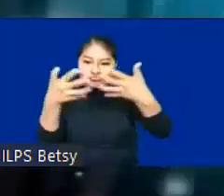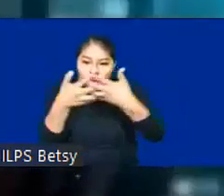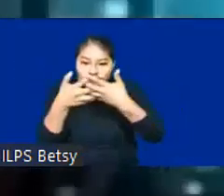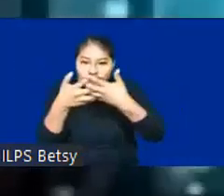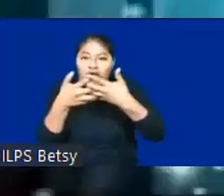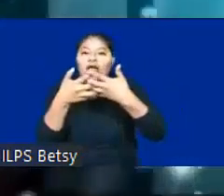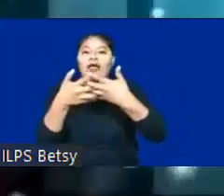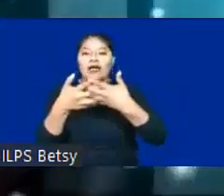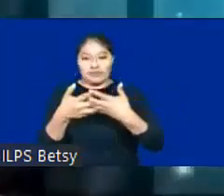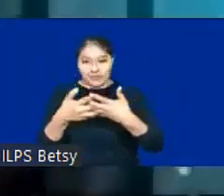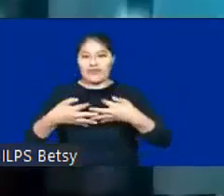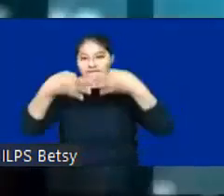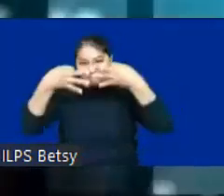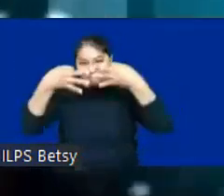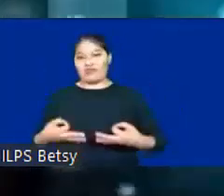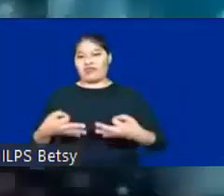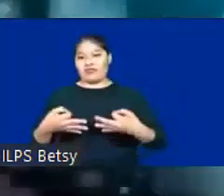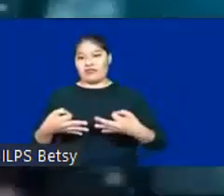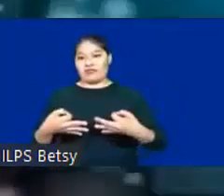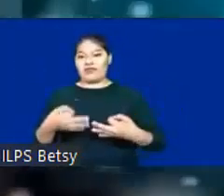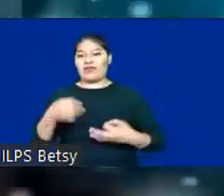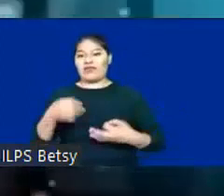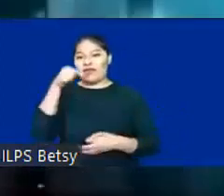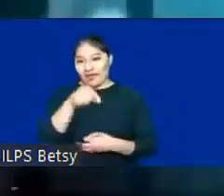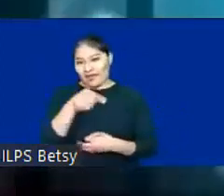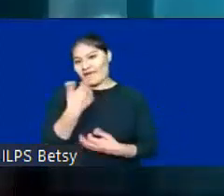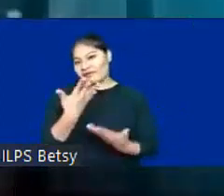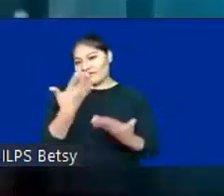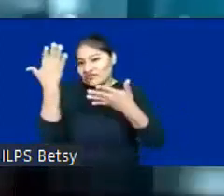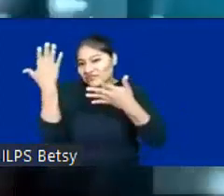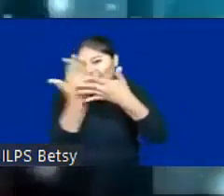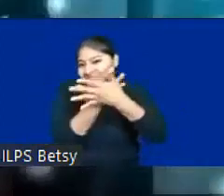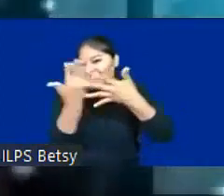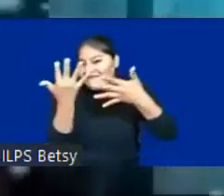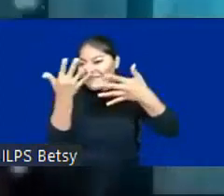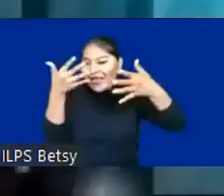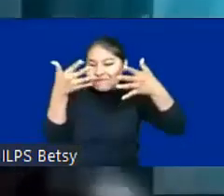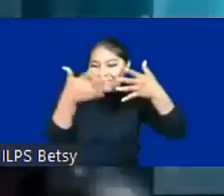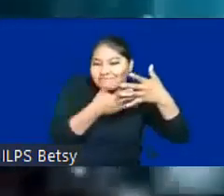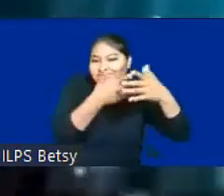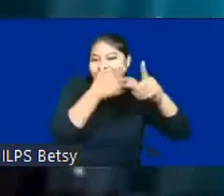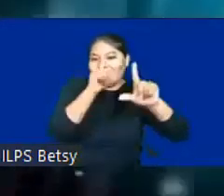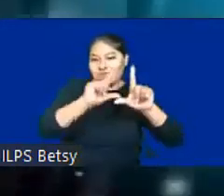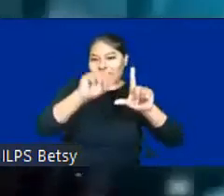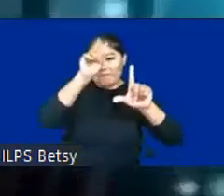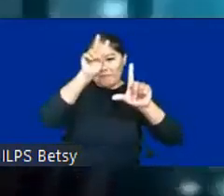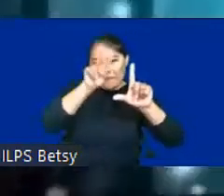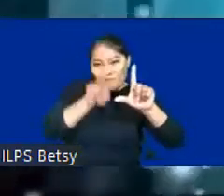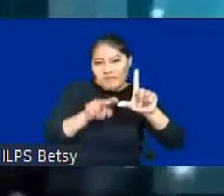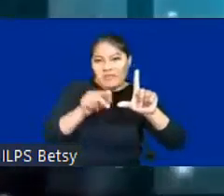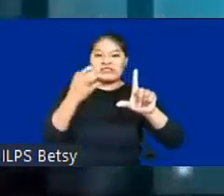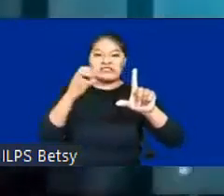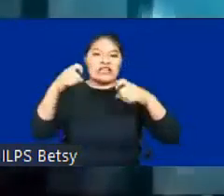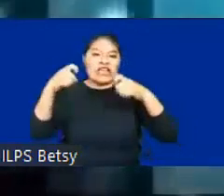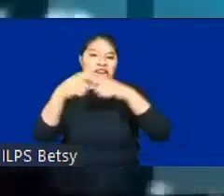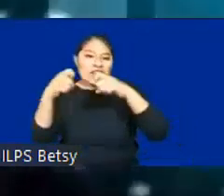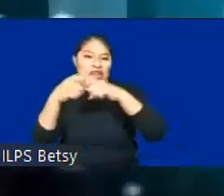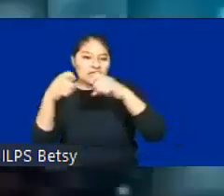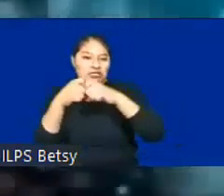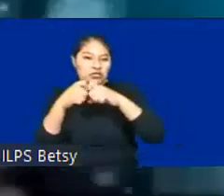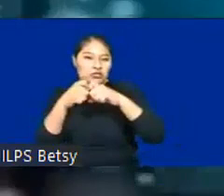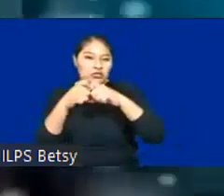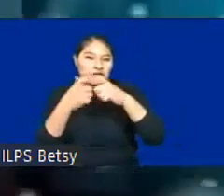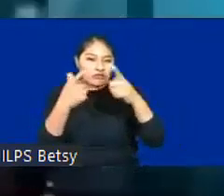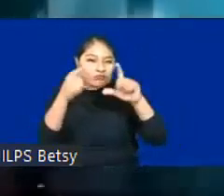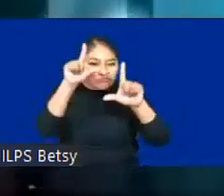documento. Entonces, ese es un poco el concepto de lo que es firma electrónica, ¿no? Que es una tecnología que lo